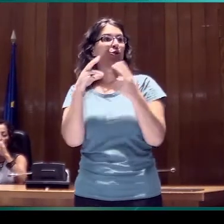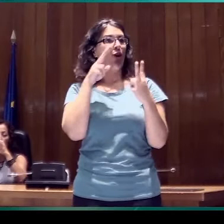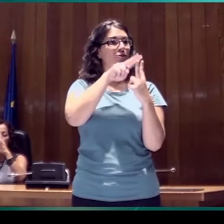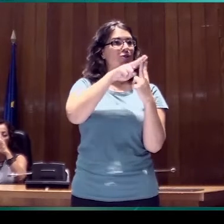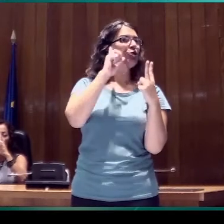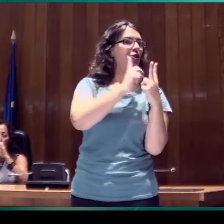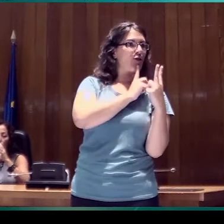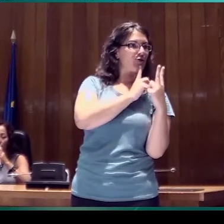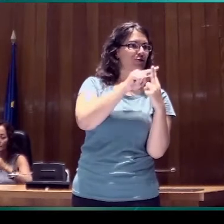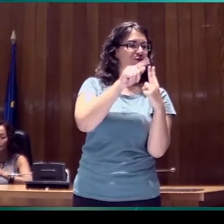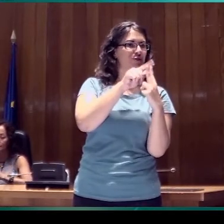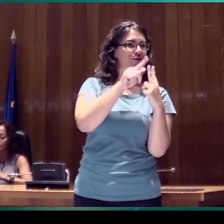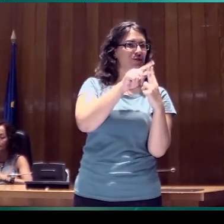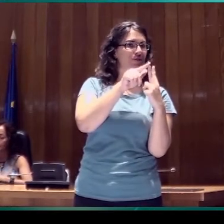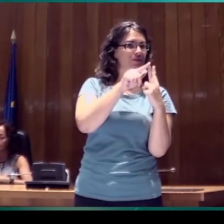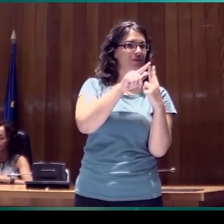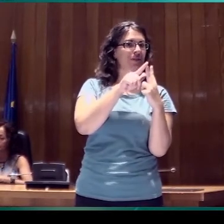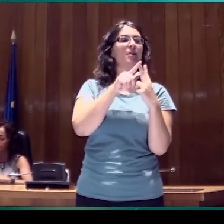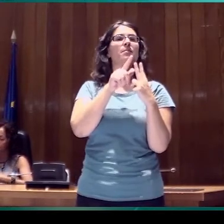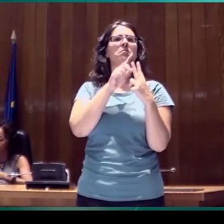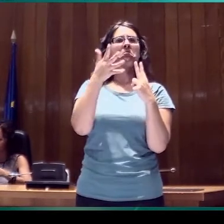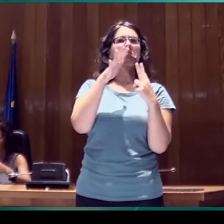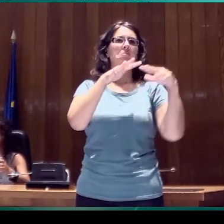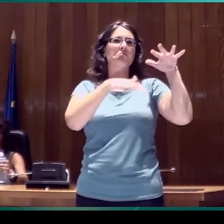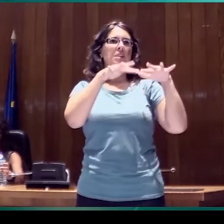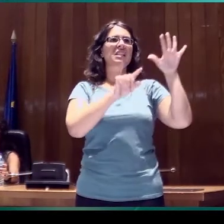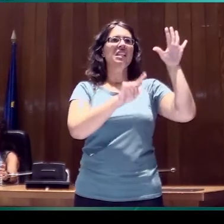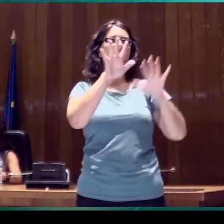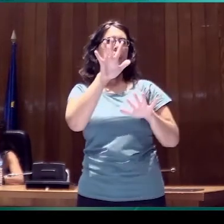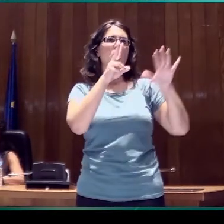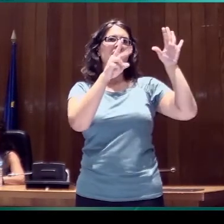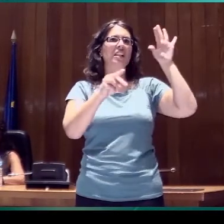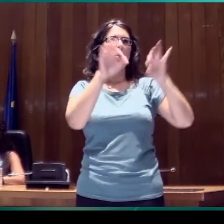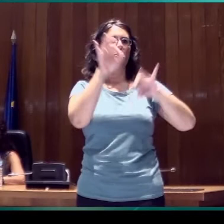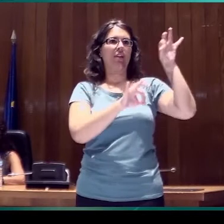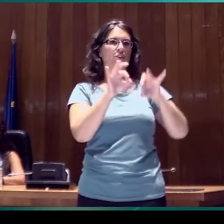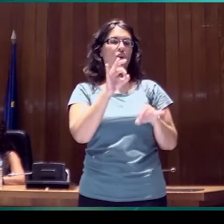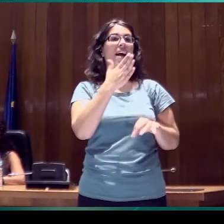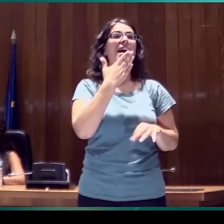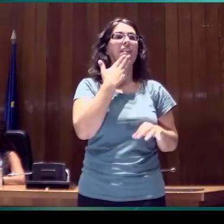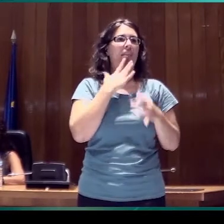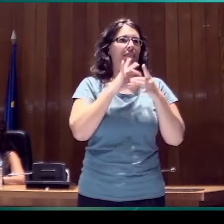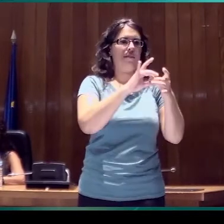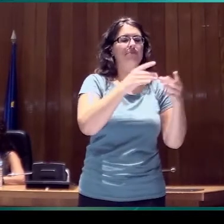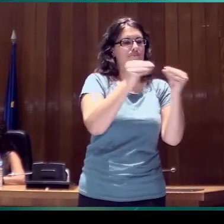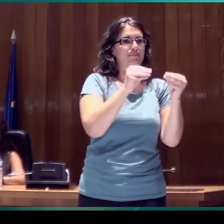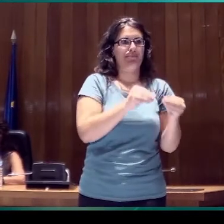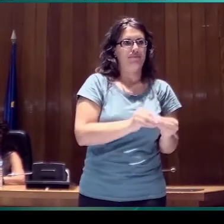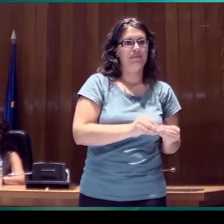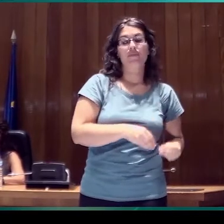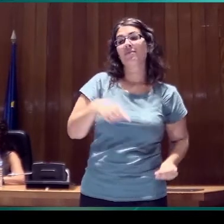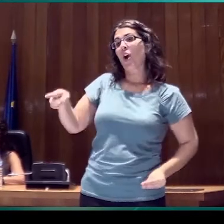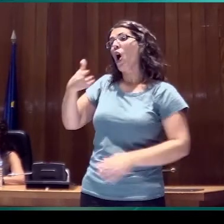Estos dos grupos de sordos correlacionaban entre un 65 y un 70 por ciento sus resultados con la edad, mientras que en el grupo de oyentes esta